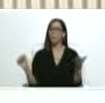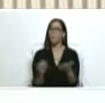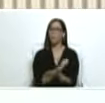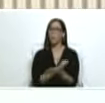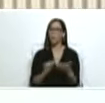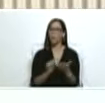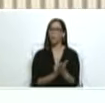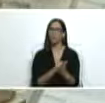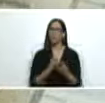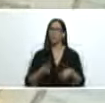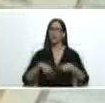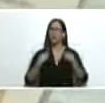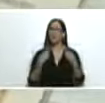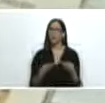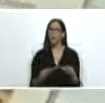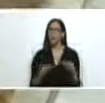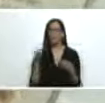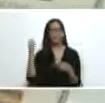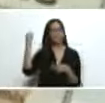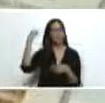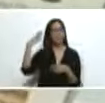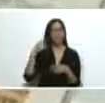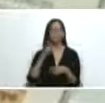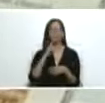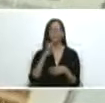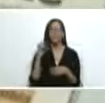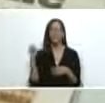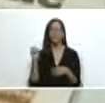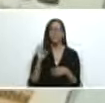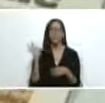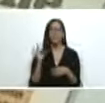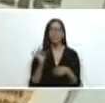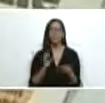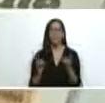nueva, de la luz es 100% live.